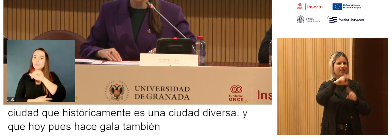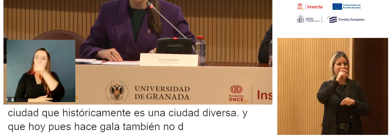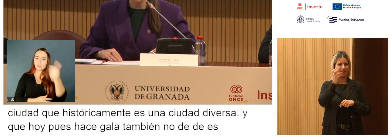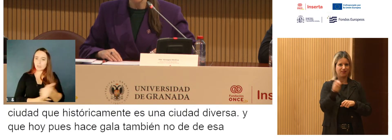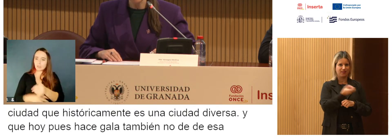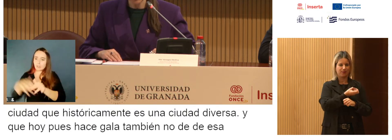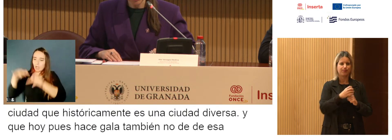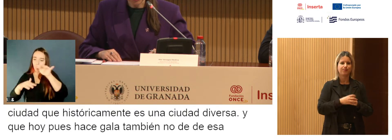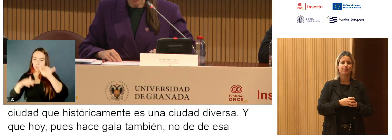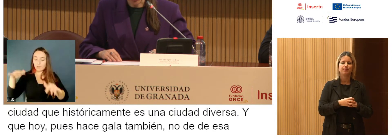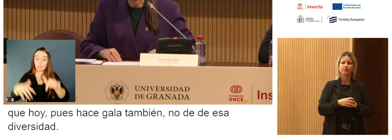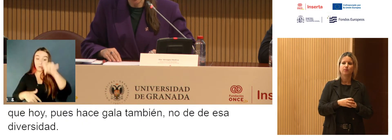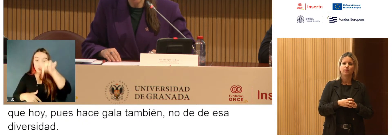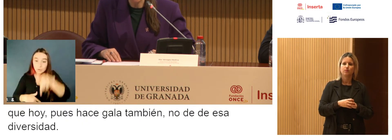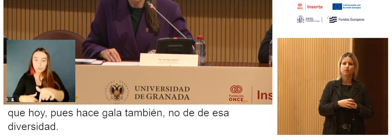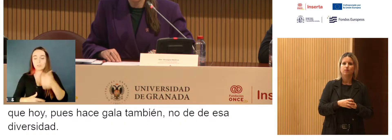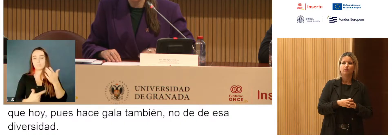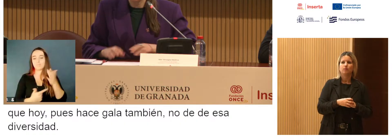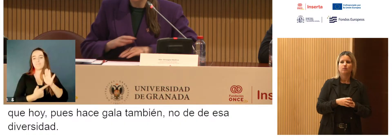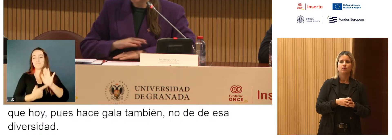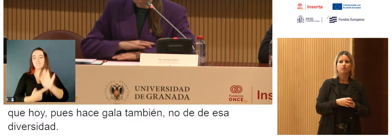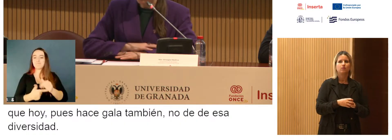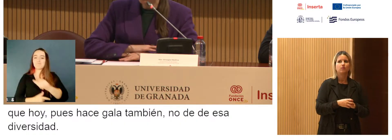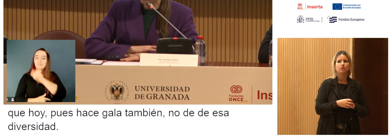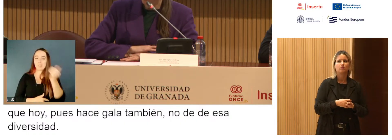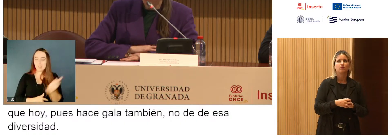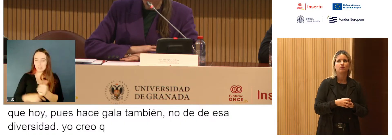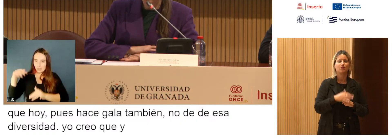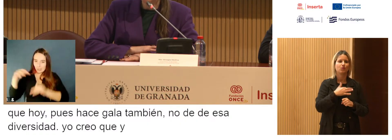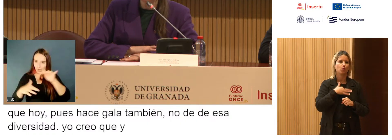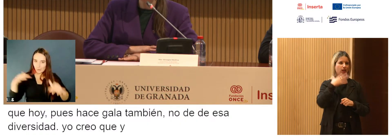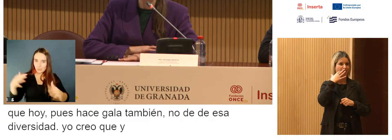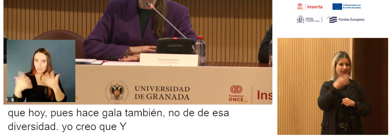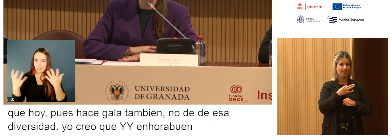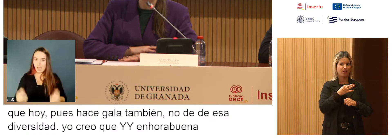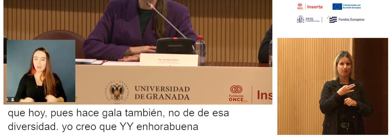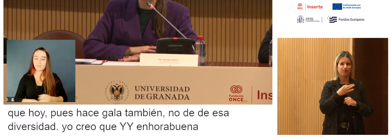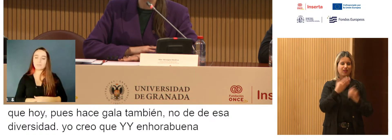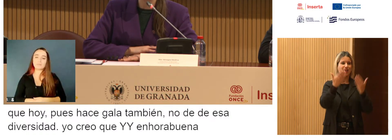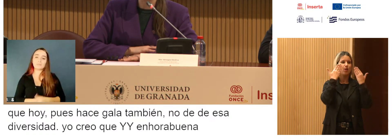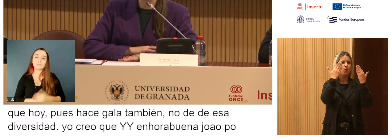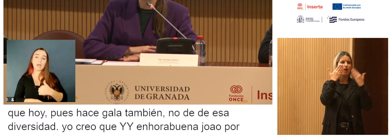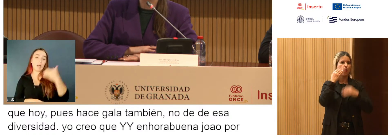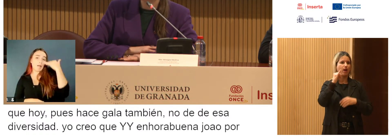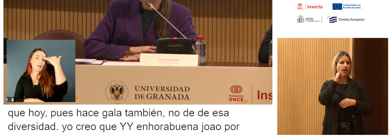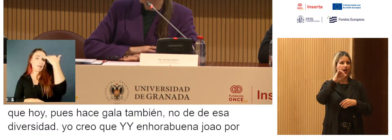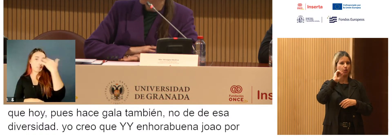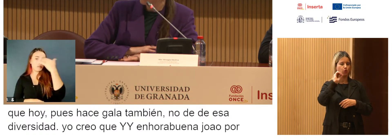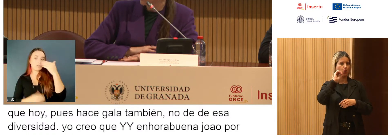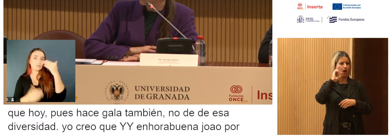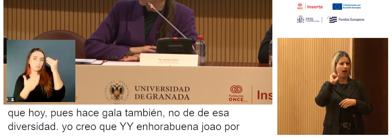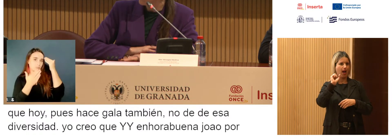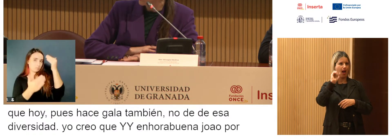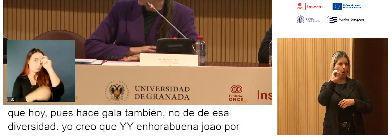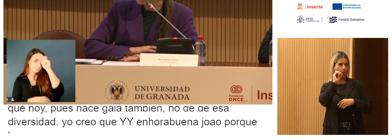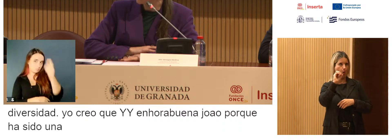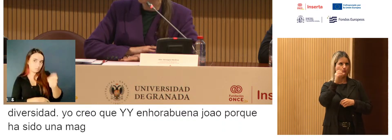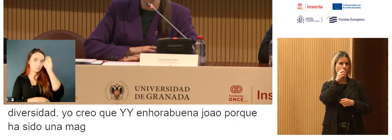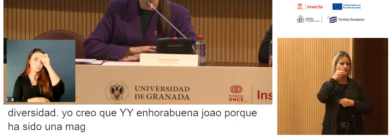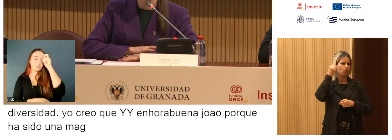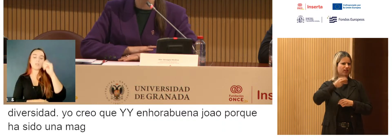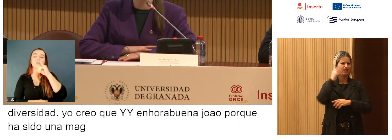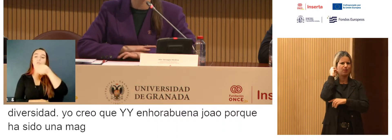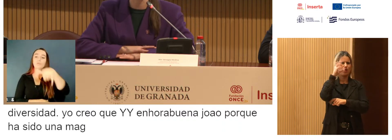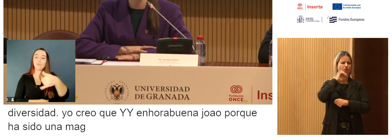diversidad. Yo creo que, y enhorabuena, Joao, porque ha sido una magnífica conferencia